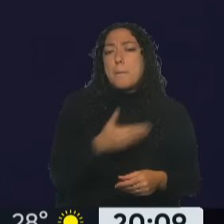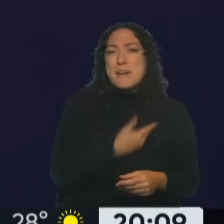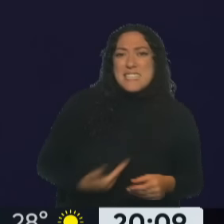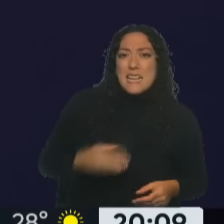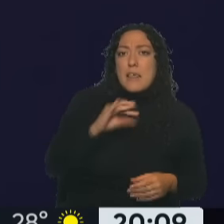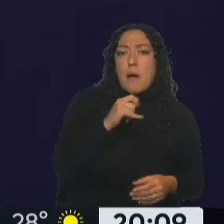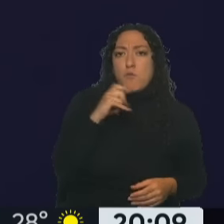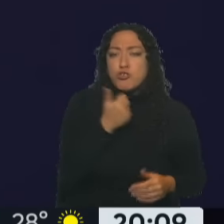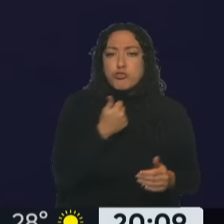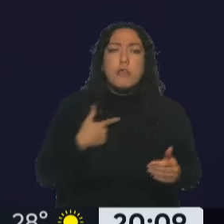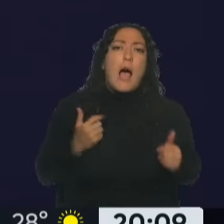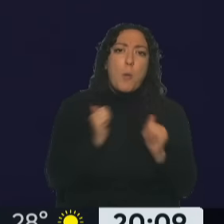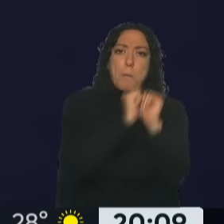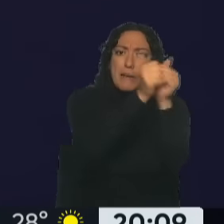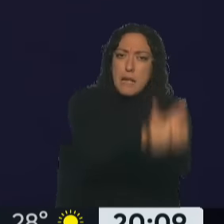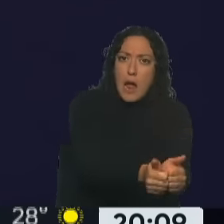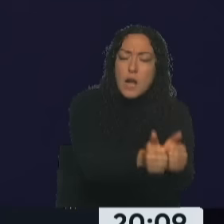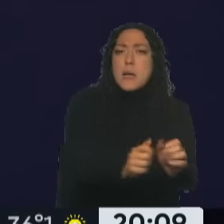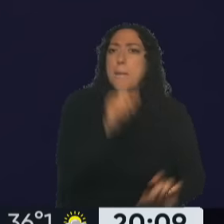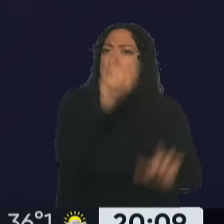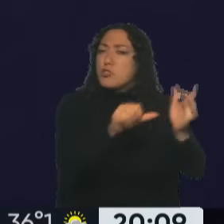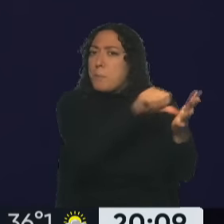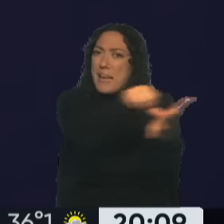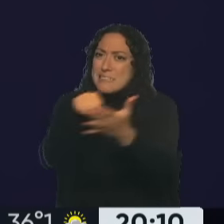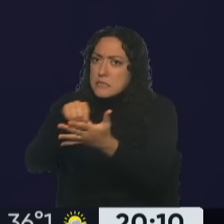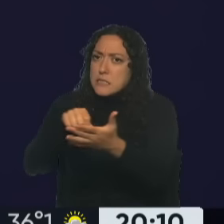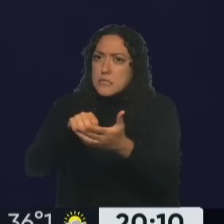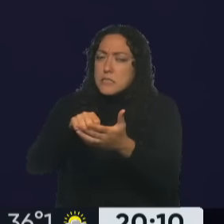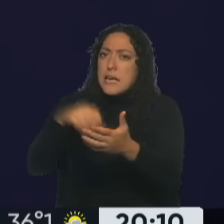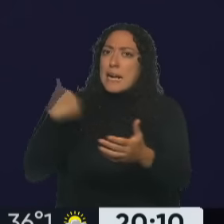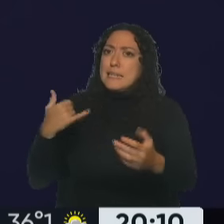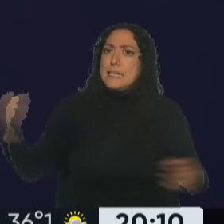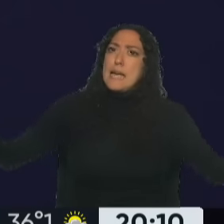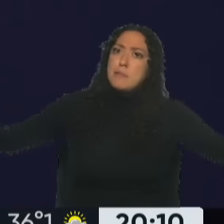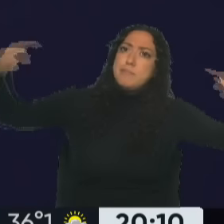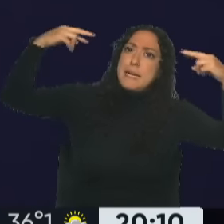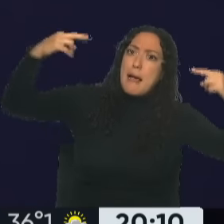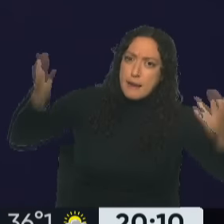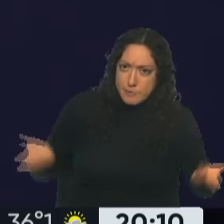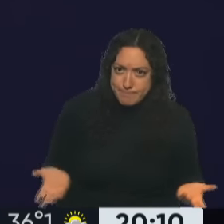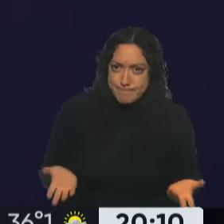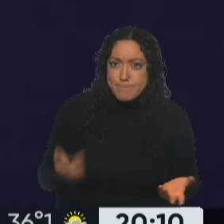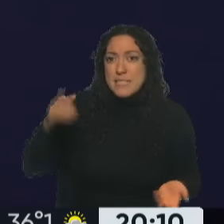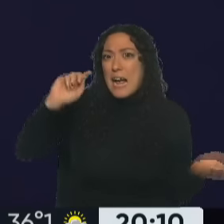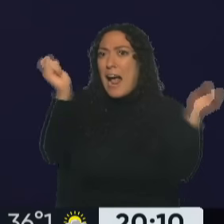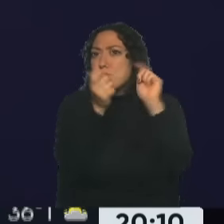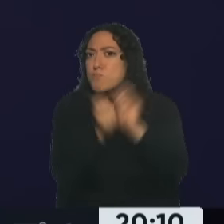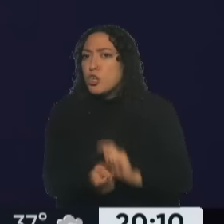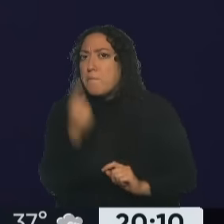si realmente los ojos del mundo están puestos en en este cambio